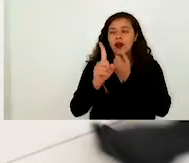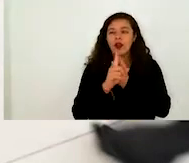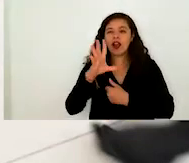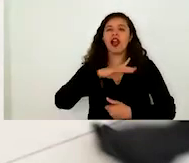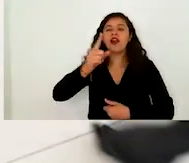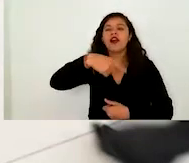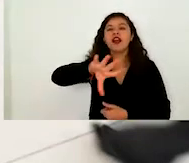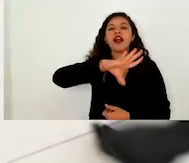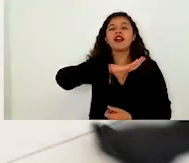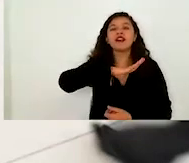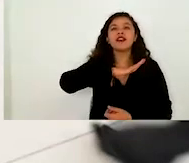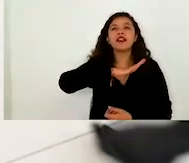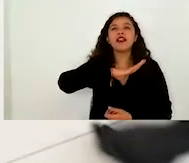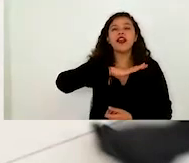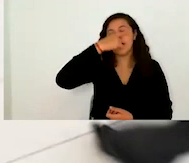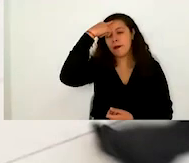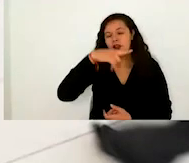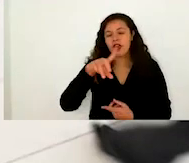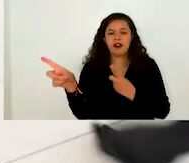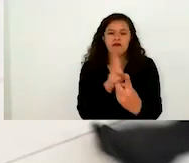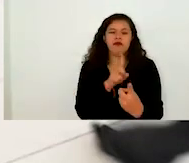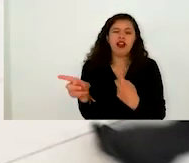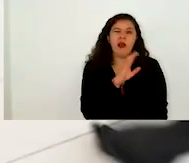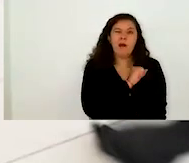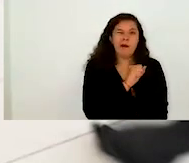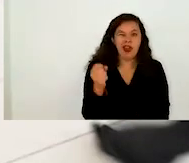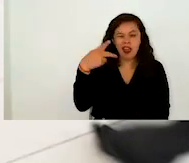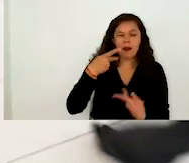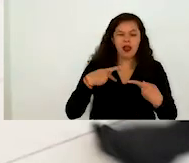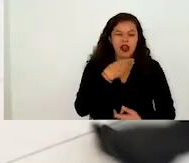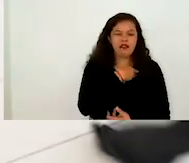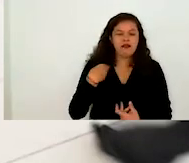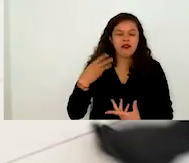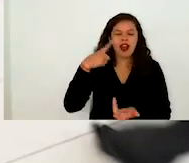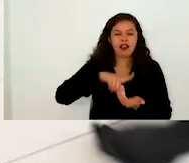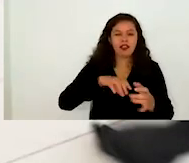ustedes por una mala relación con los miembros del equipo